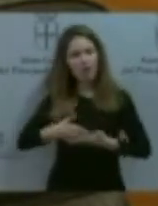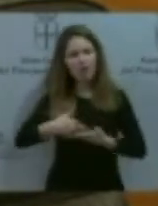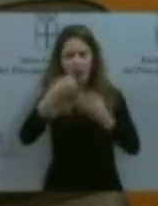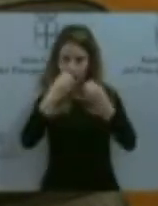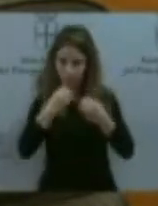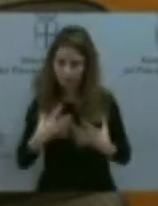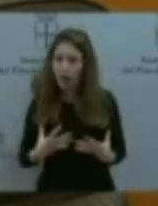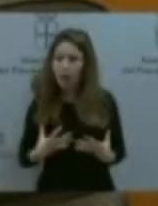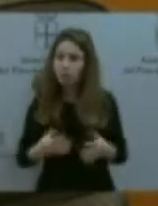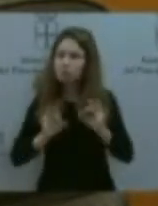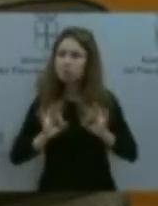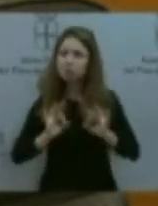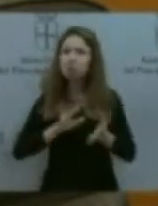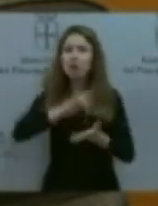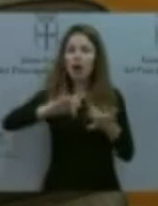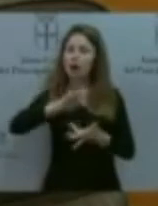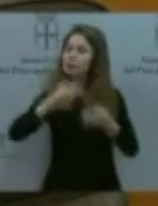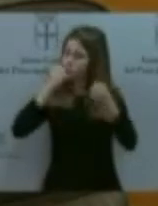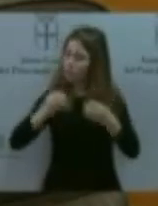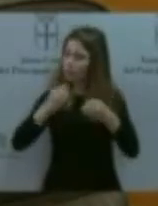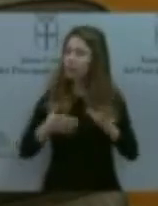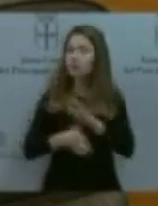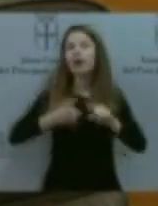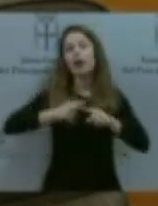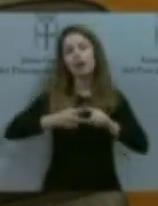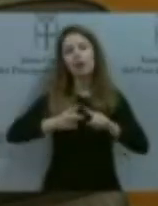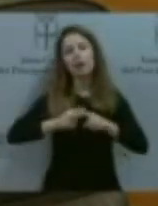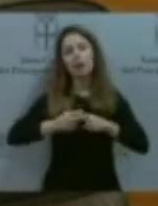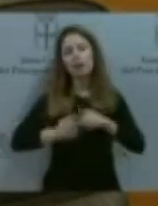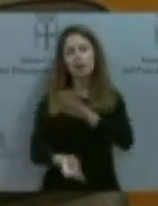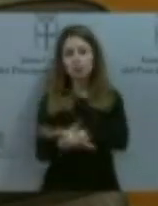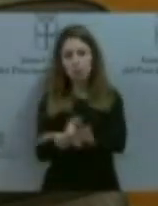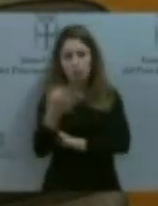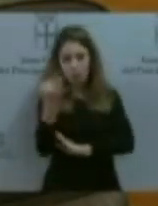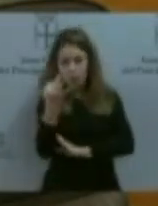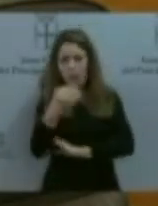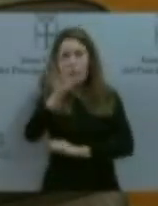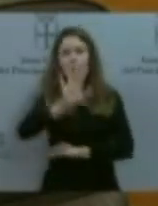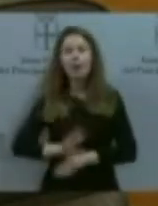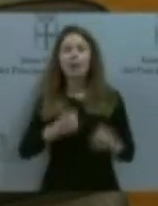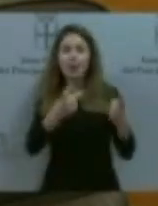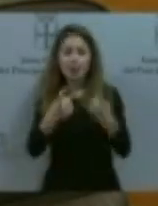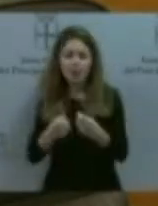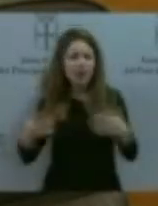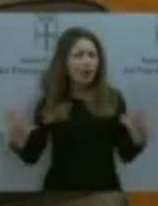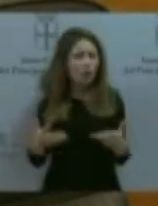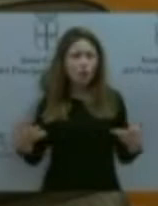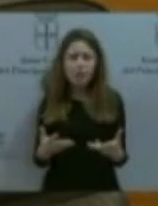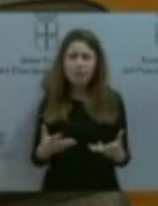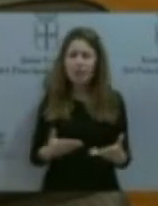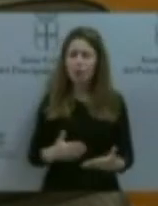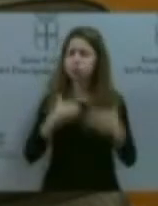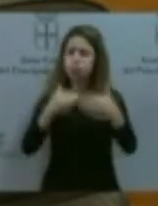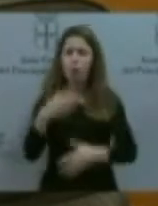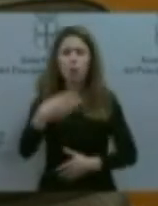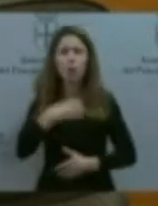tenemos que elaborar herramientas, y nos parece necesario, urgente e inaplazable una reforma fiscal a todos los niveles, precisamente